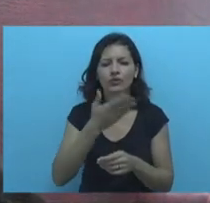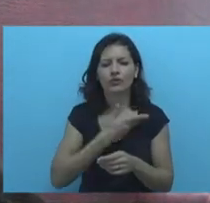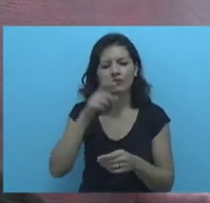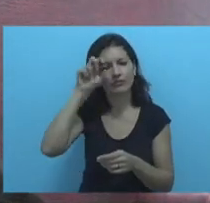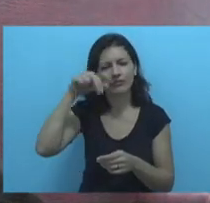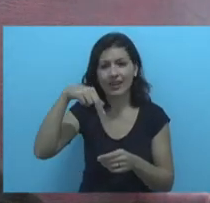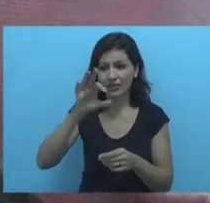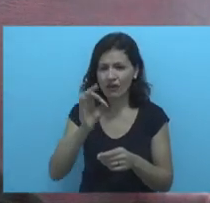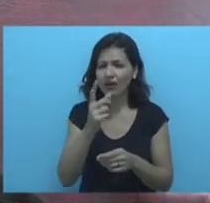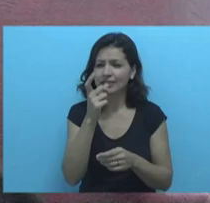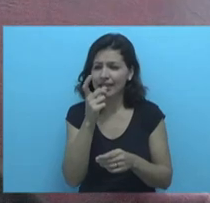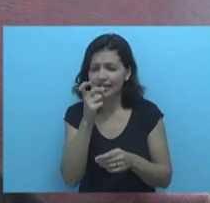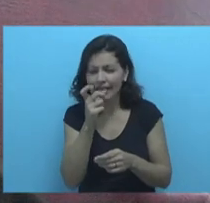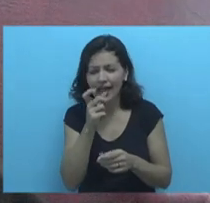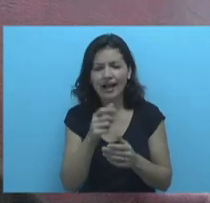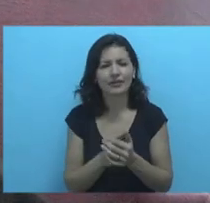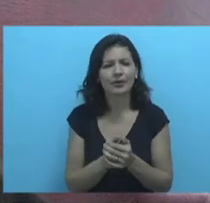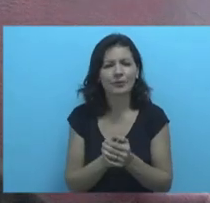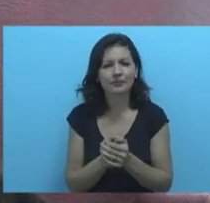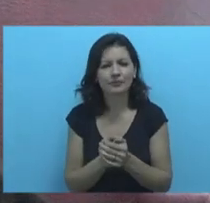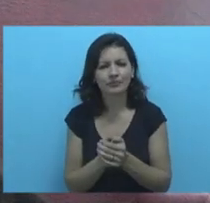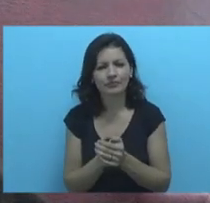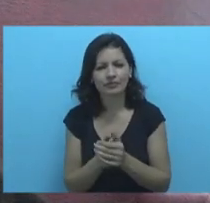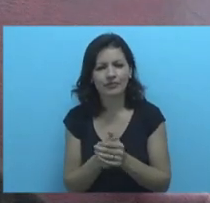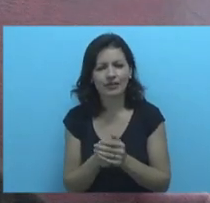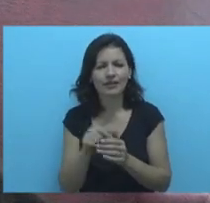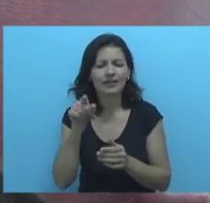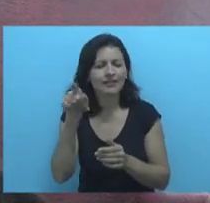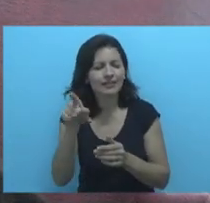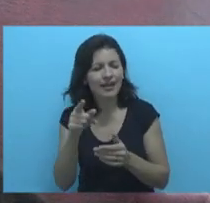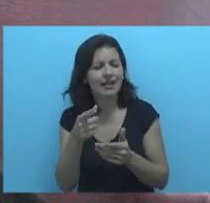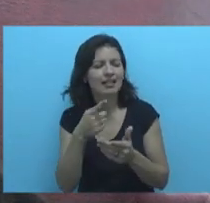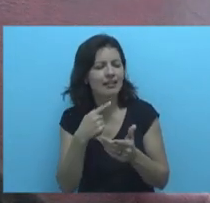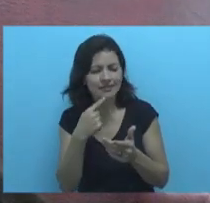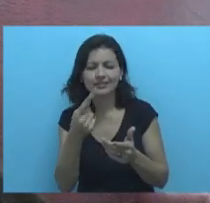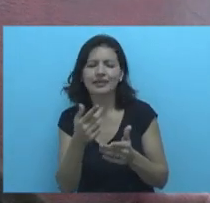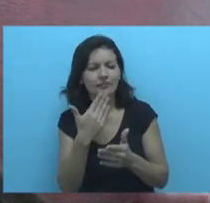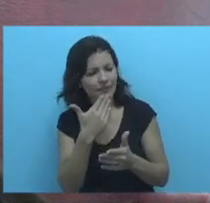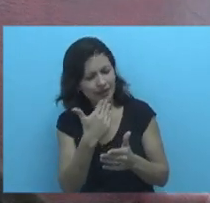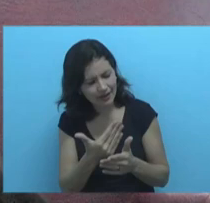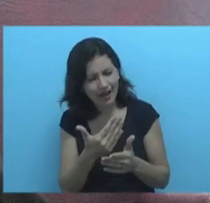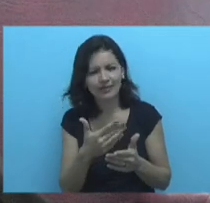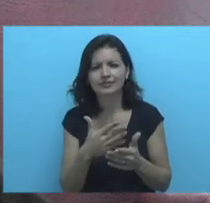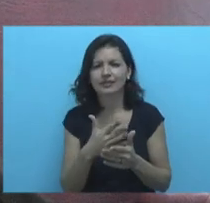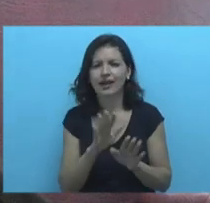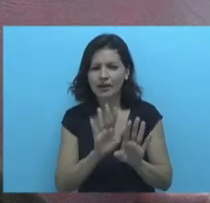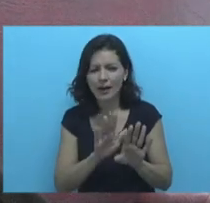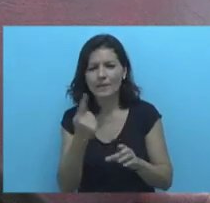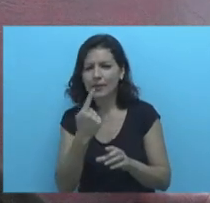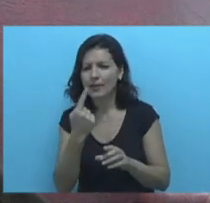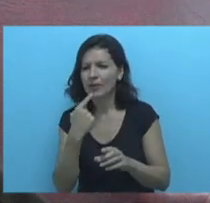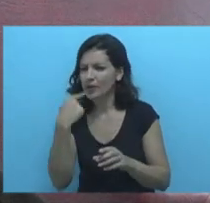simpleza que tenía, me decía, bueno, gracias, Ceci, lo voy a consultar con mis médicos. Y yo estaba emperradísima, que lo tenía en mi